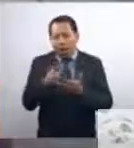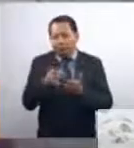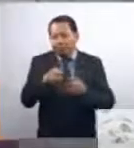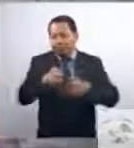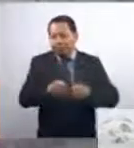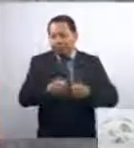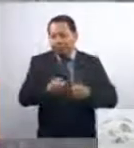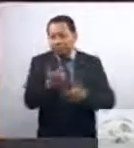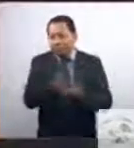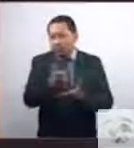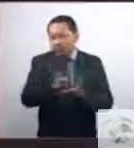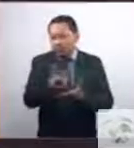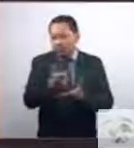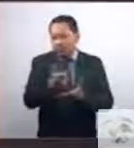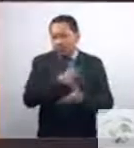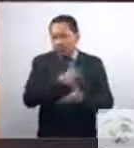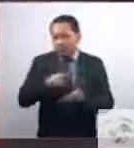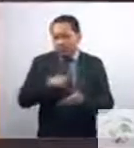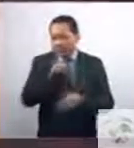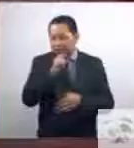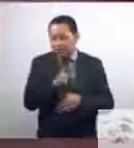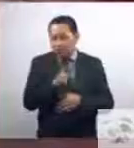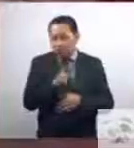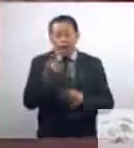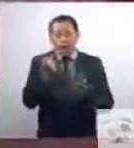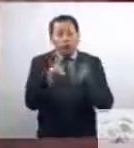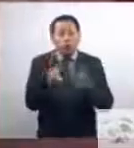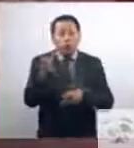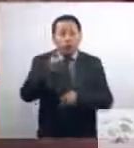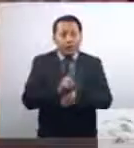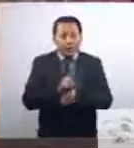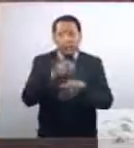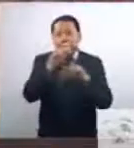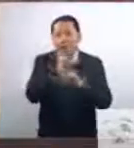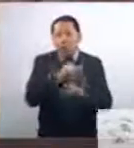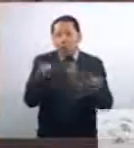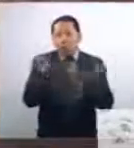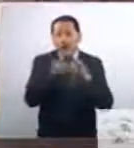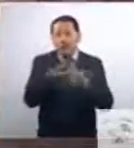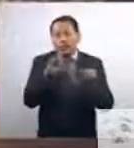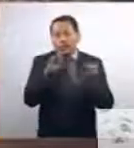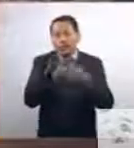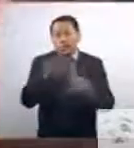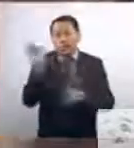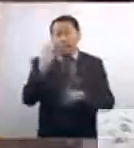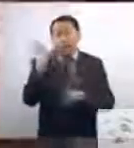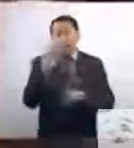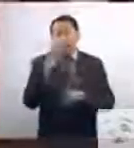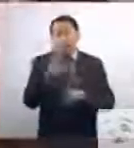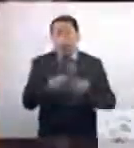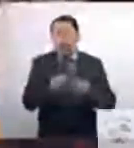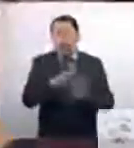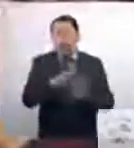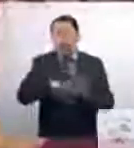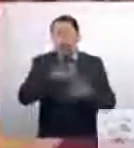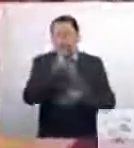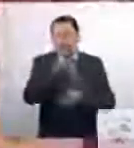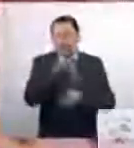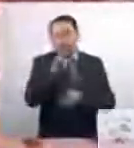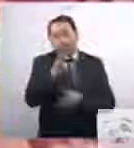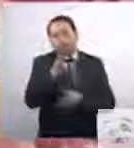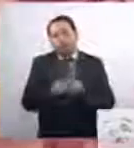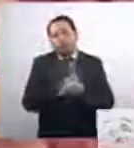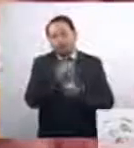por varios pagos. Además de que hay días en los que se anuncia que posiblemente no habrá compra de leche y esto agrava el